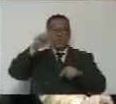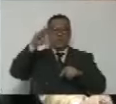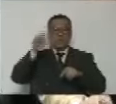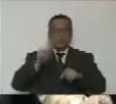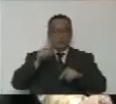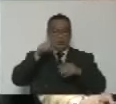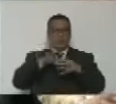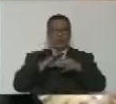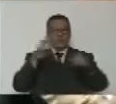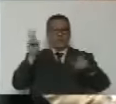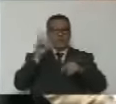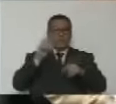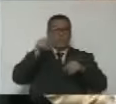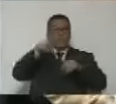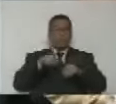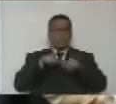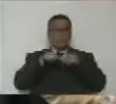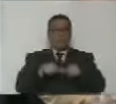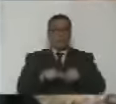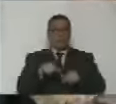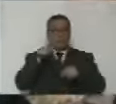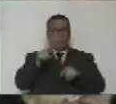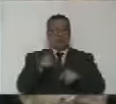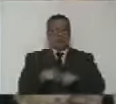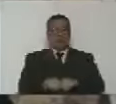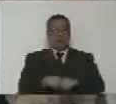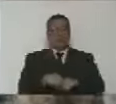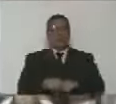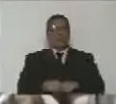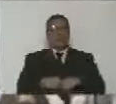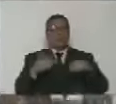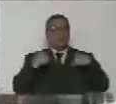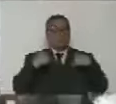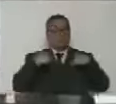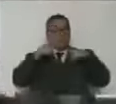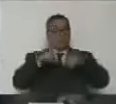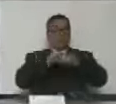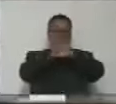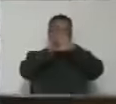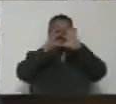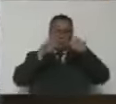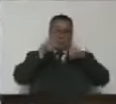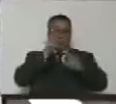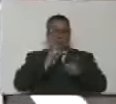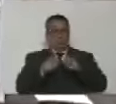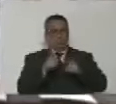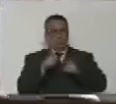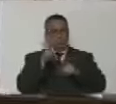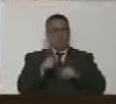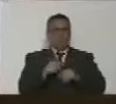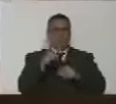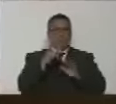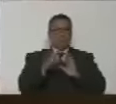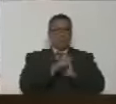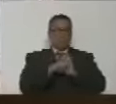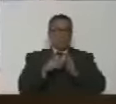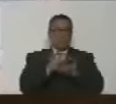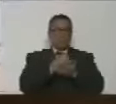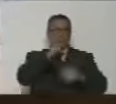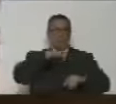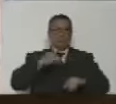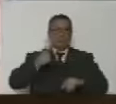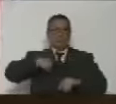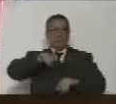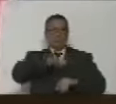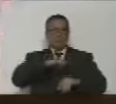de Venezuela y redimir a esta de la que padece. Y lo tenía sumamente claro. A veces en la Academia Nacional de la Historia